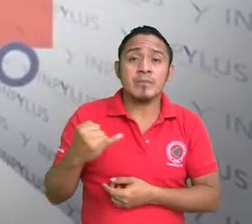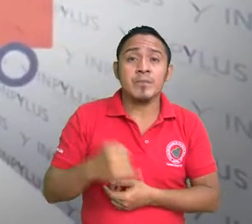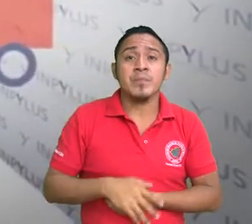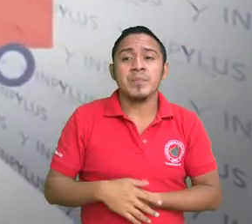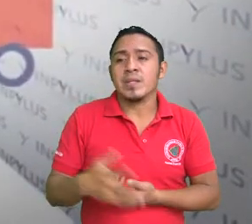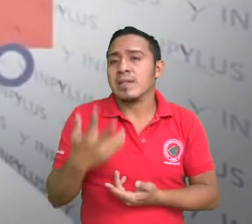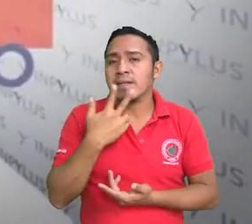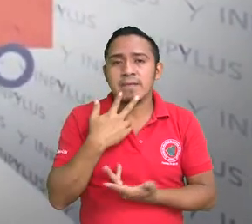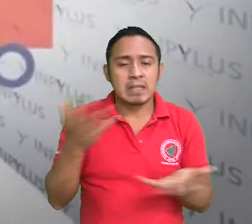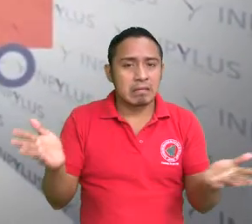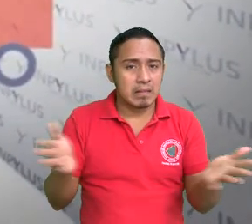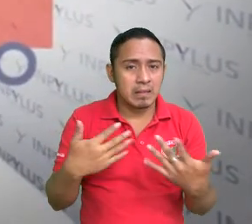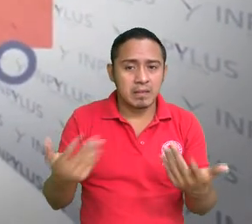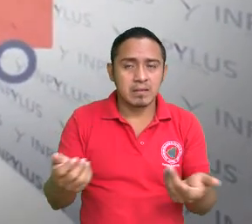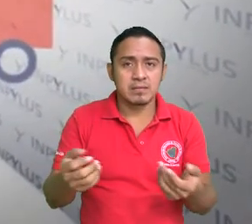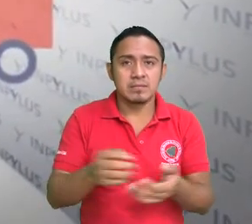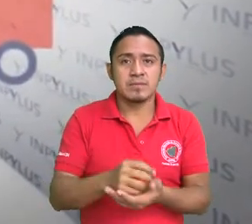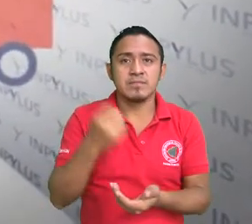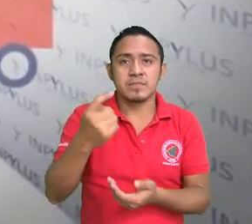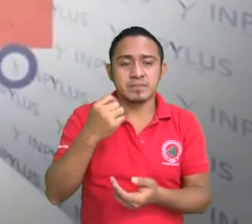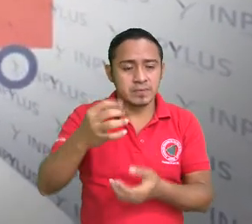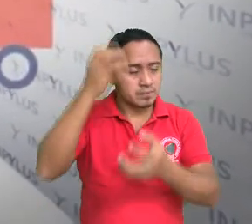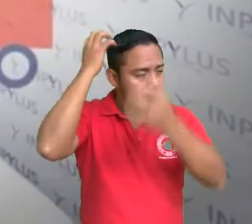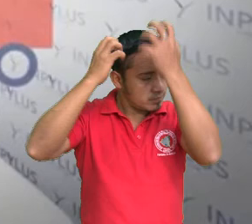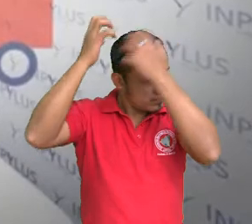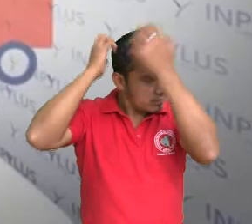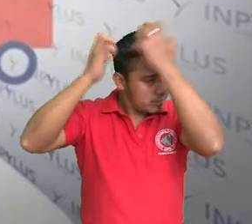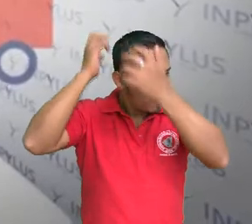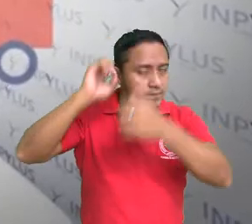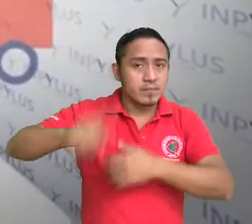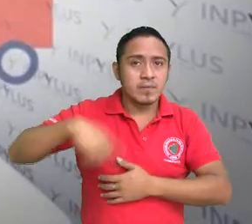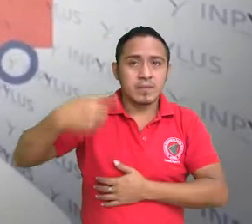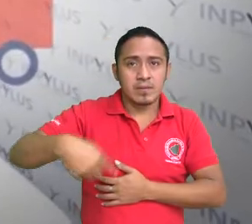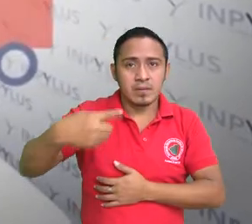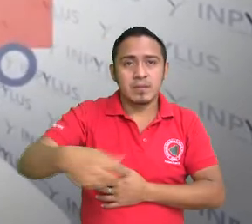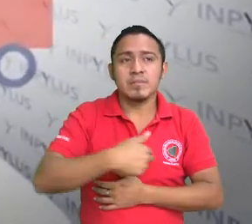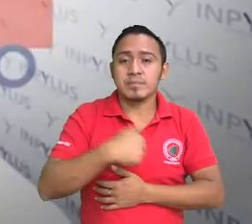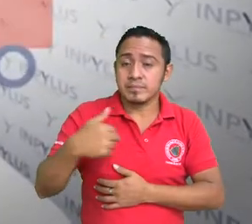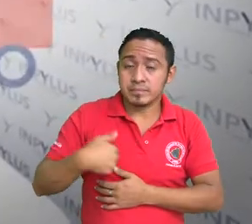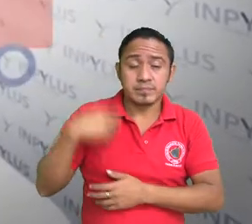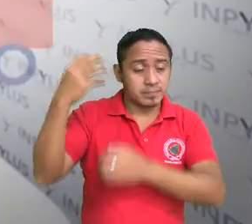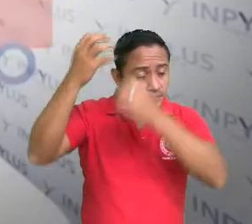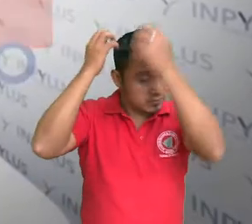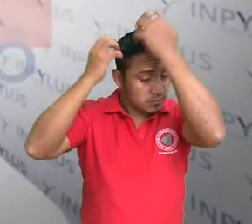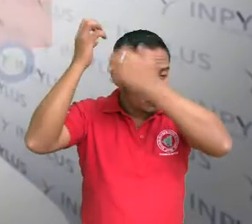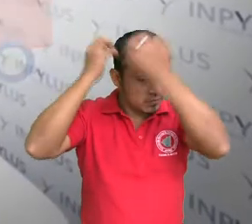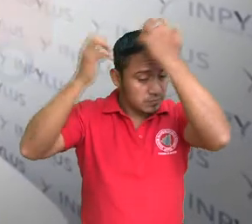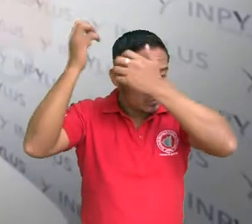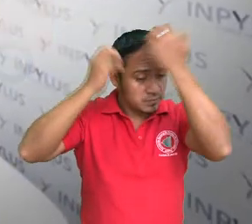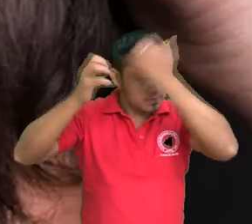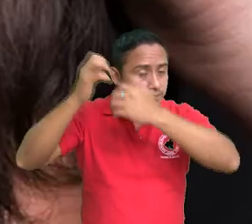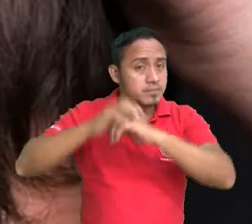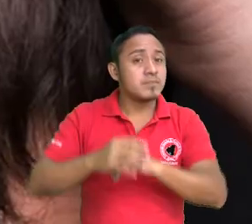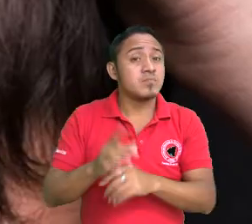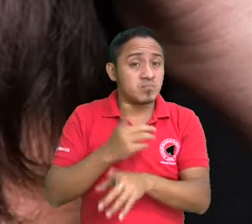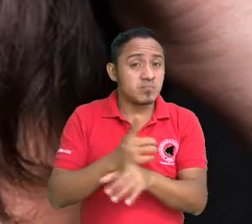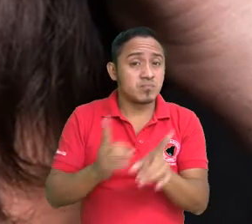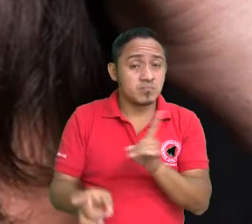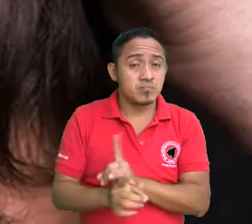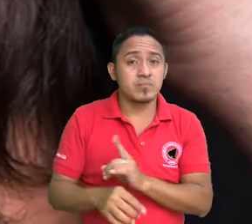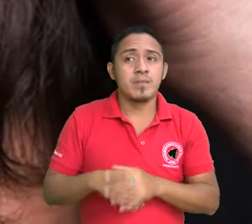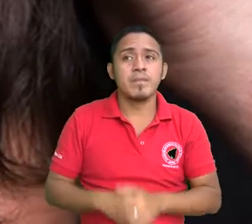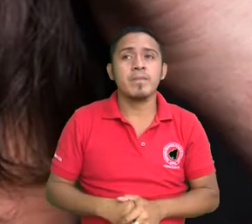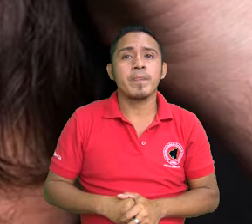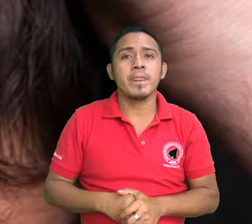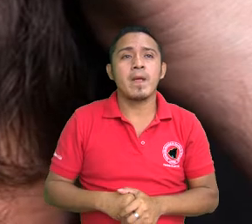acostumbramos a lavar nuestro cuero cabelludo diario y eso debe de hacerse. Eso le iba a preguntar, doctora, y